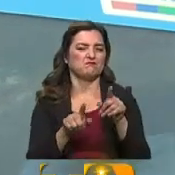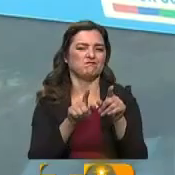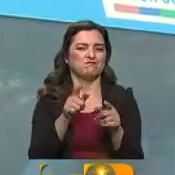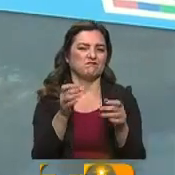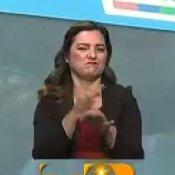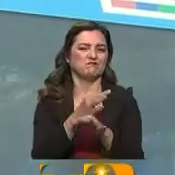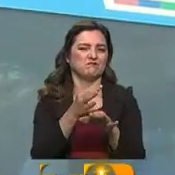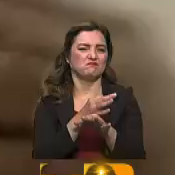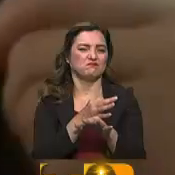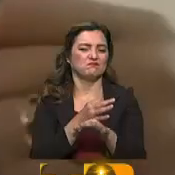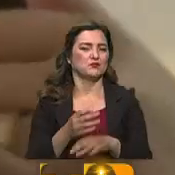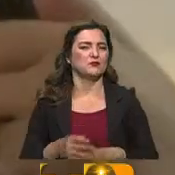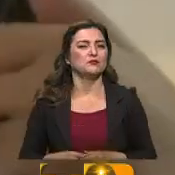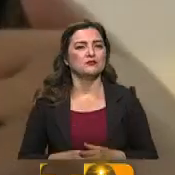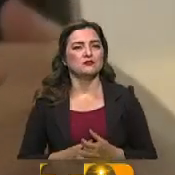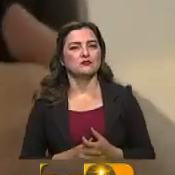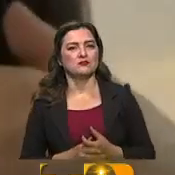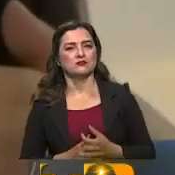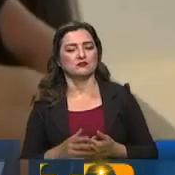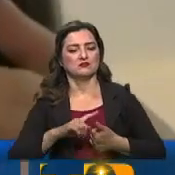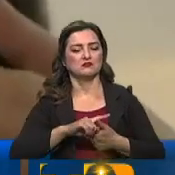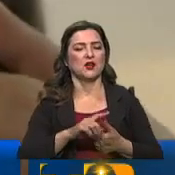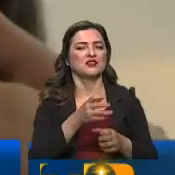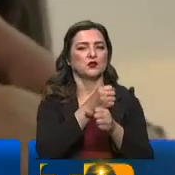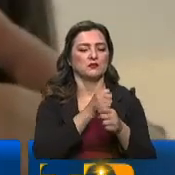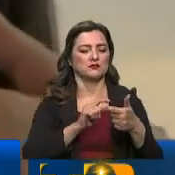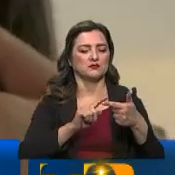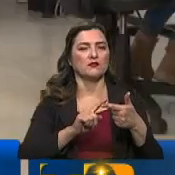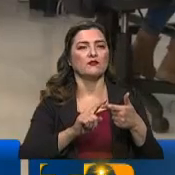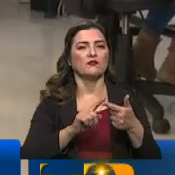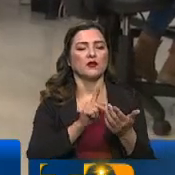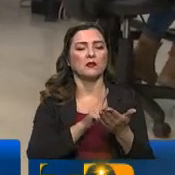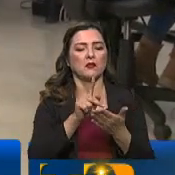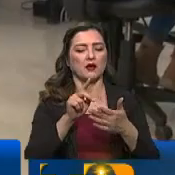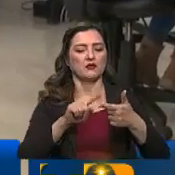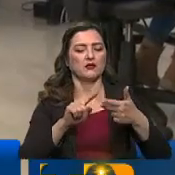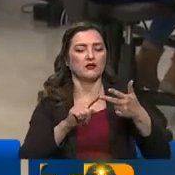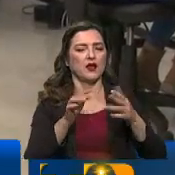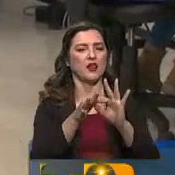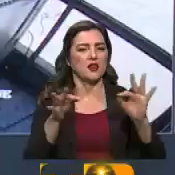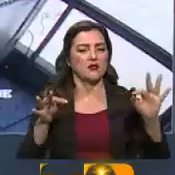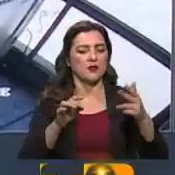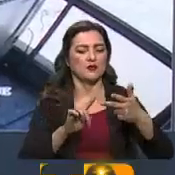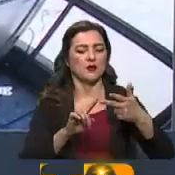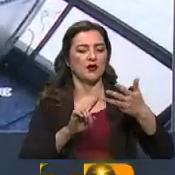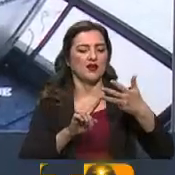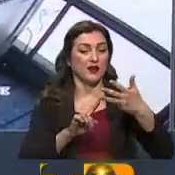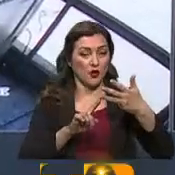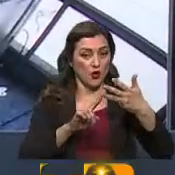la operación de este corredor. Cancelamos seguridad, recaudo y limpieza. Además, hasta la